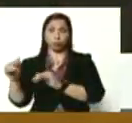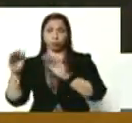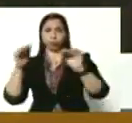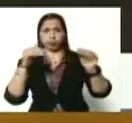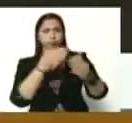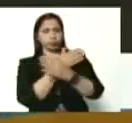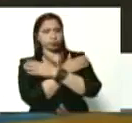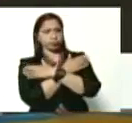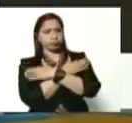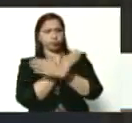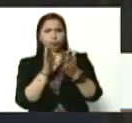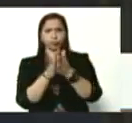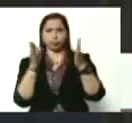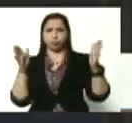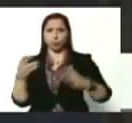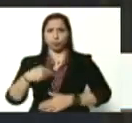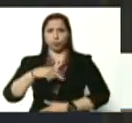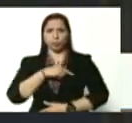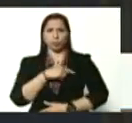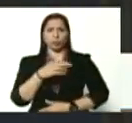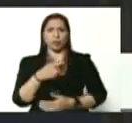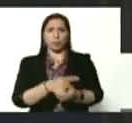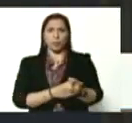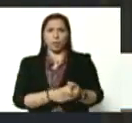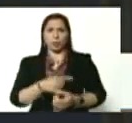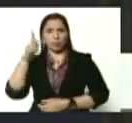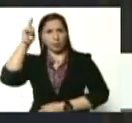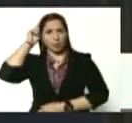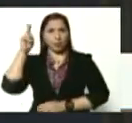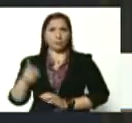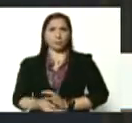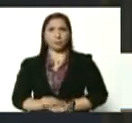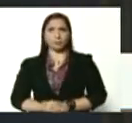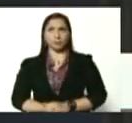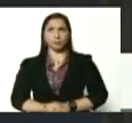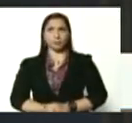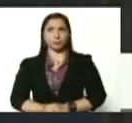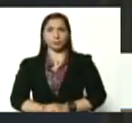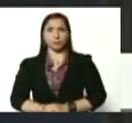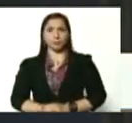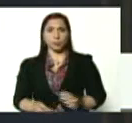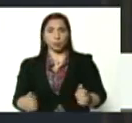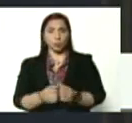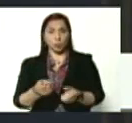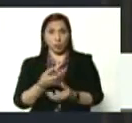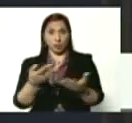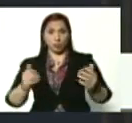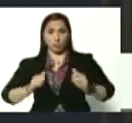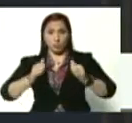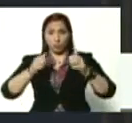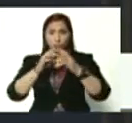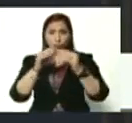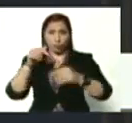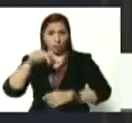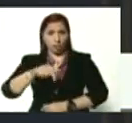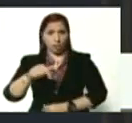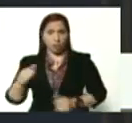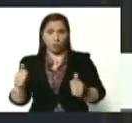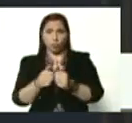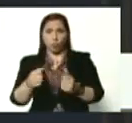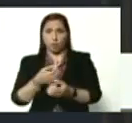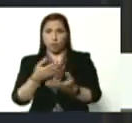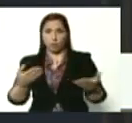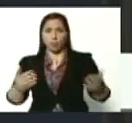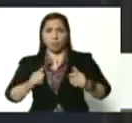grande grande a mis hermanos indígenas con ellos comenzó todo aquí con ellas comenzó